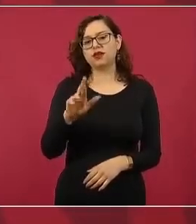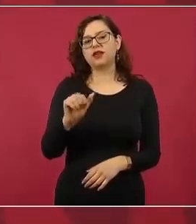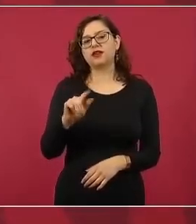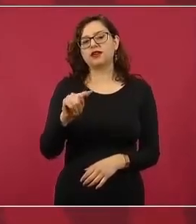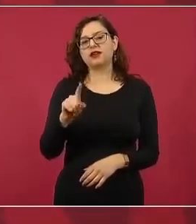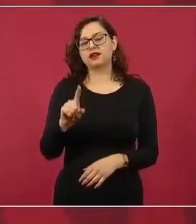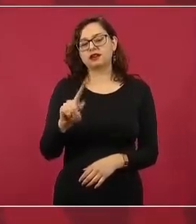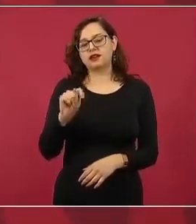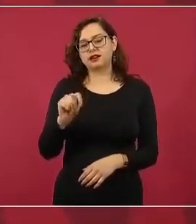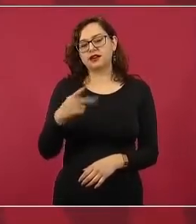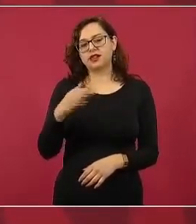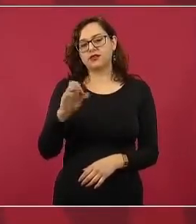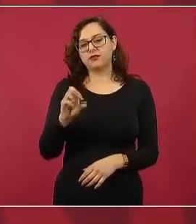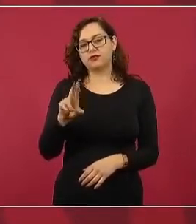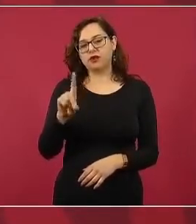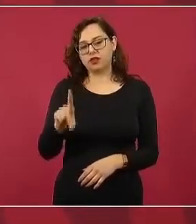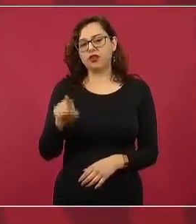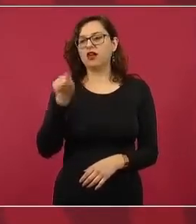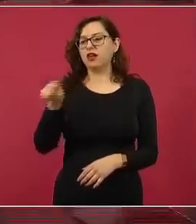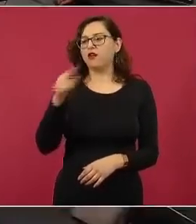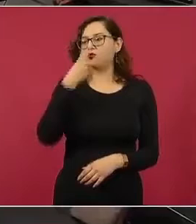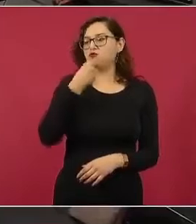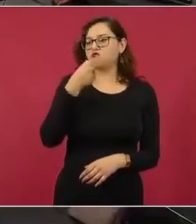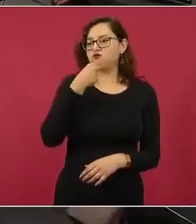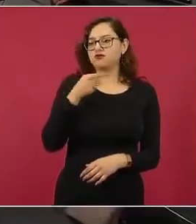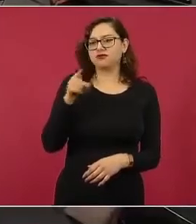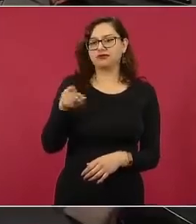que era un taur,